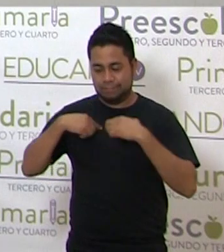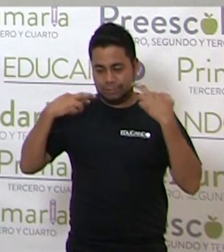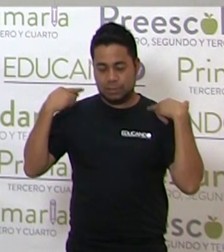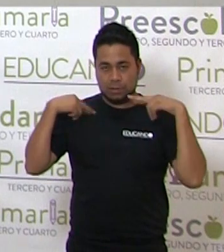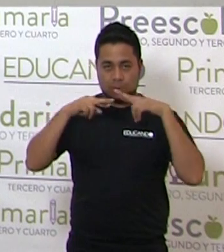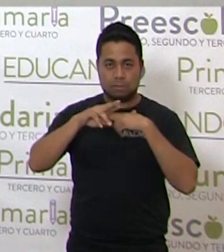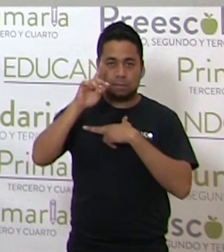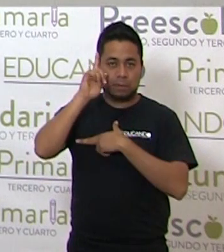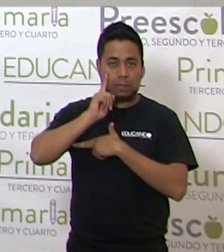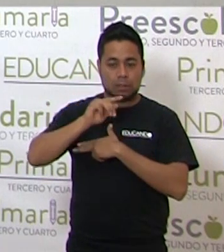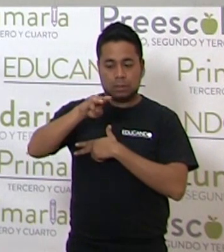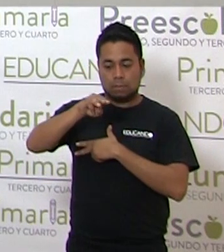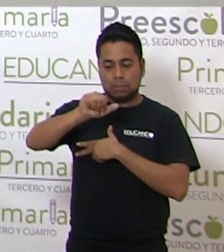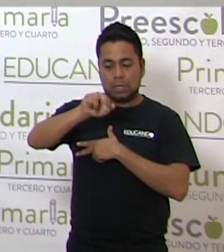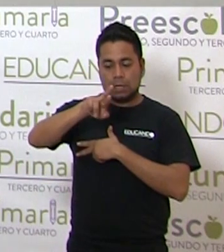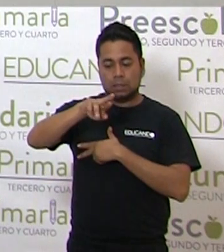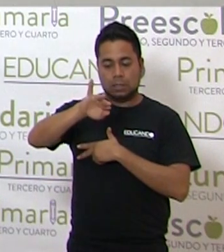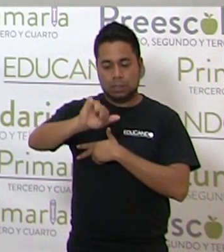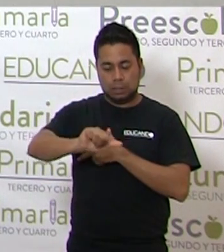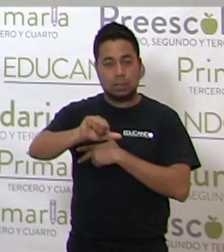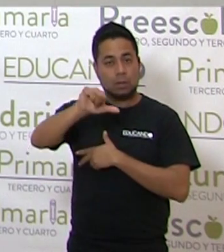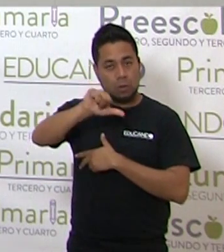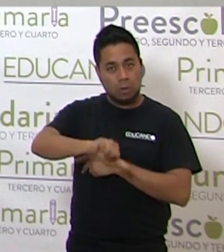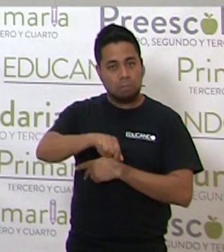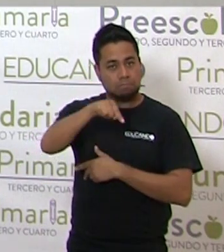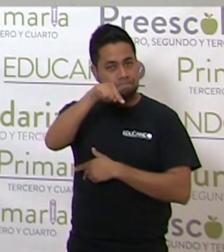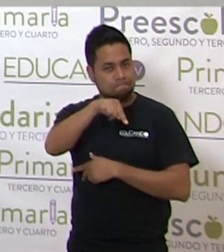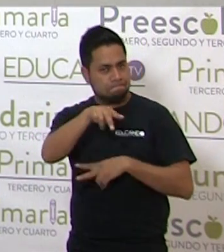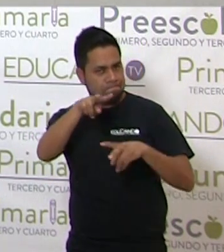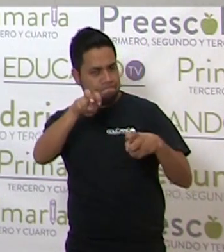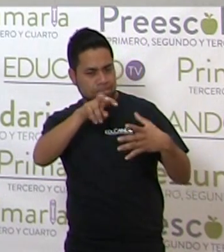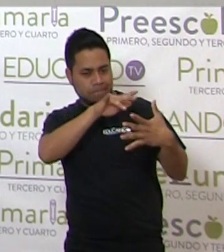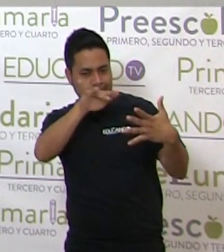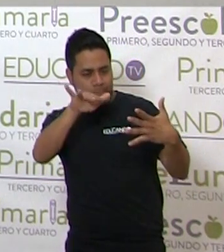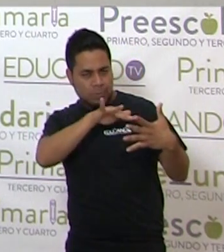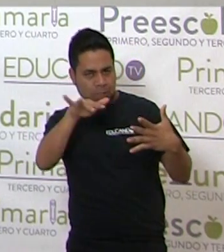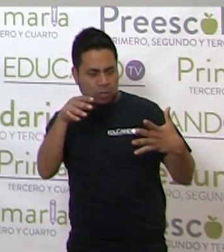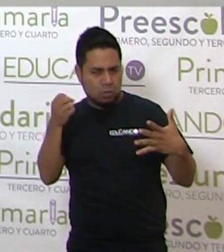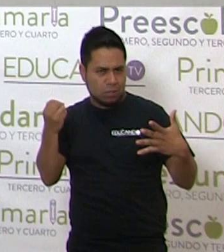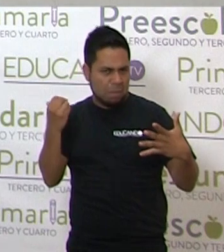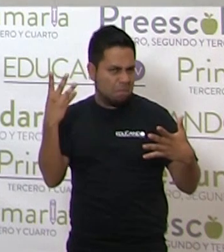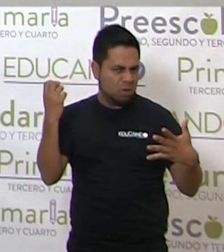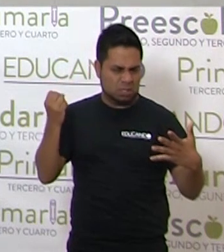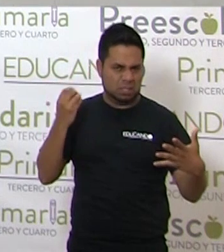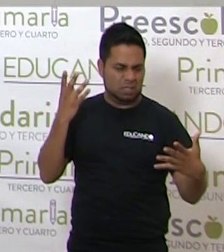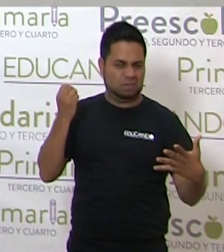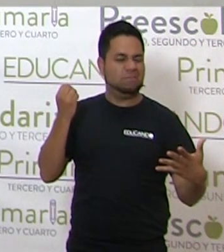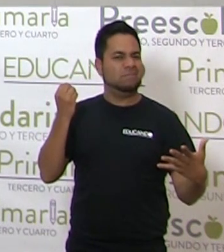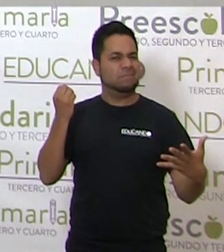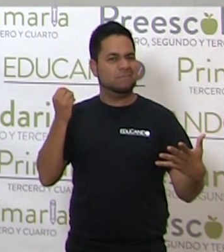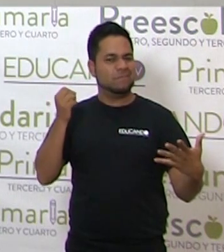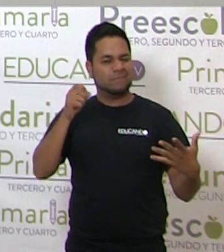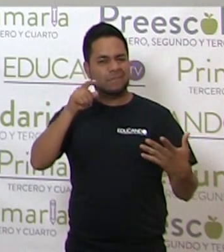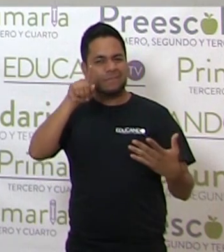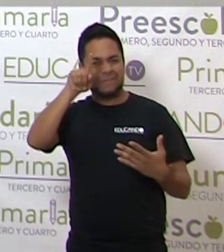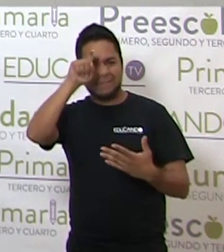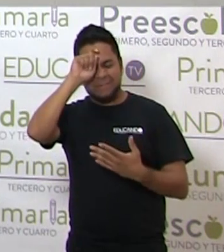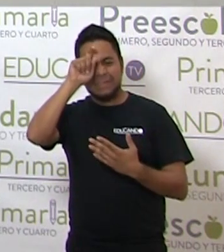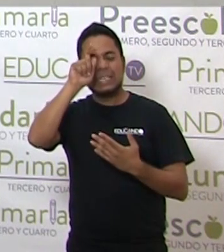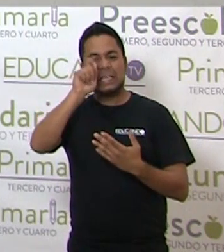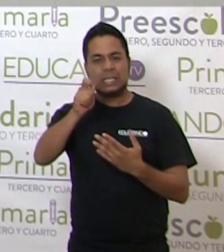maestra María y el día de hoy vamos a trabajar con los textos expositivos. ¿Ustedes saben qué son los